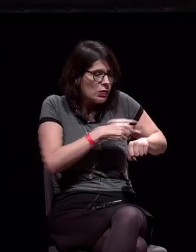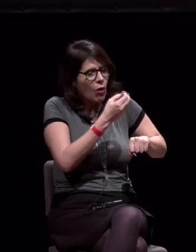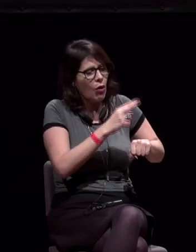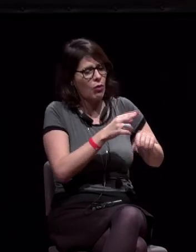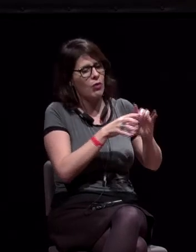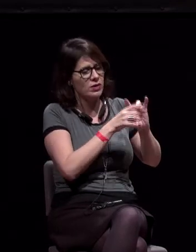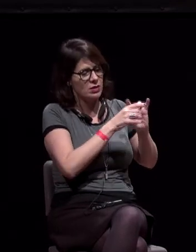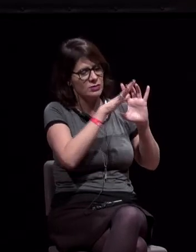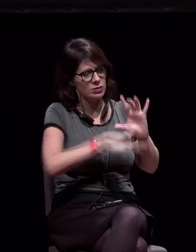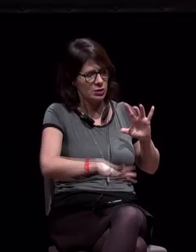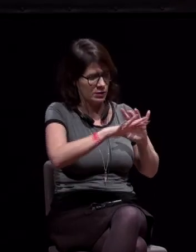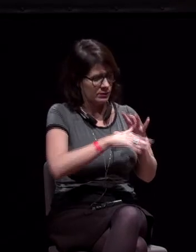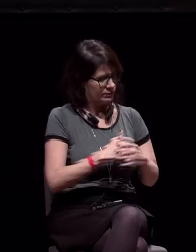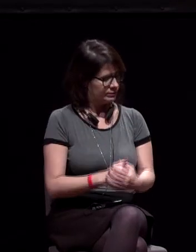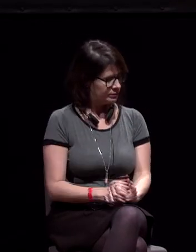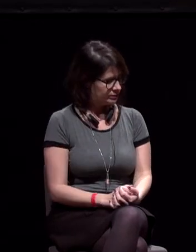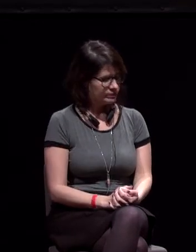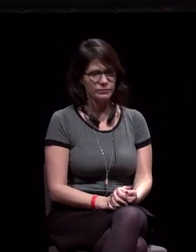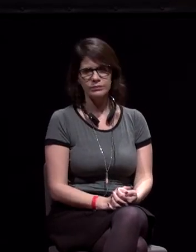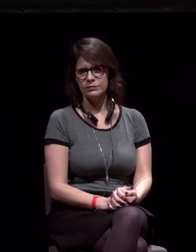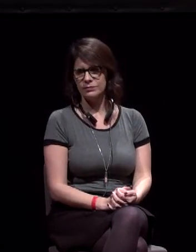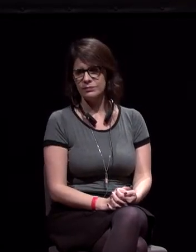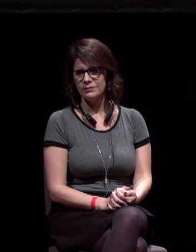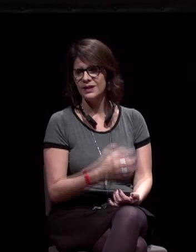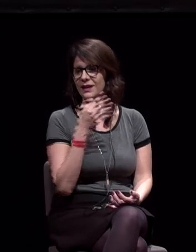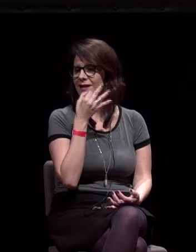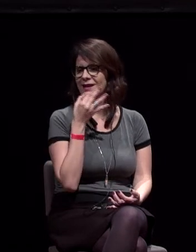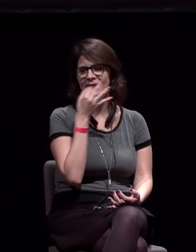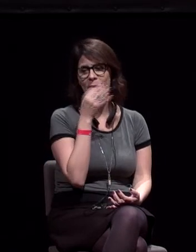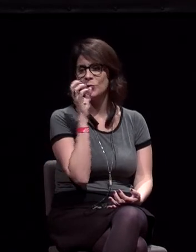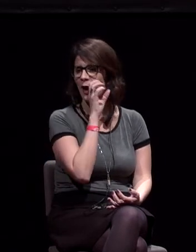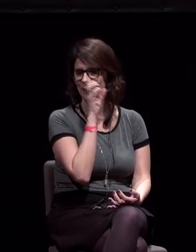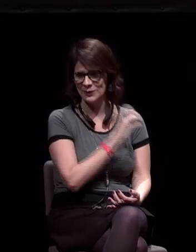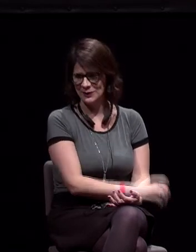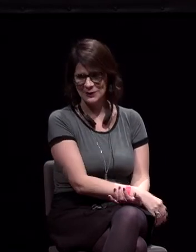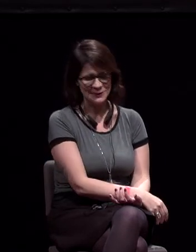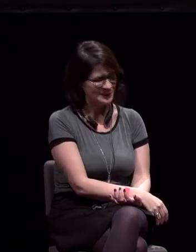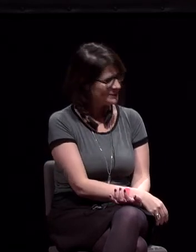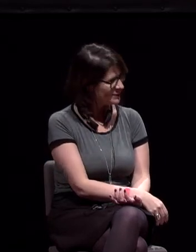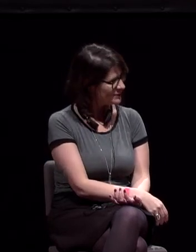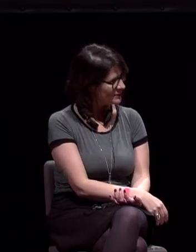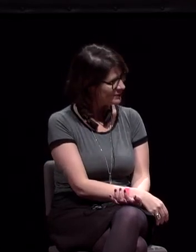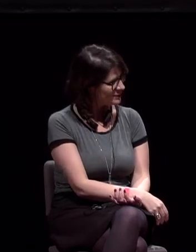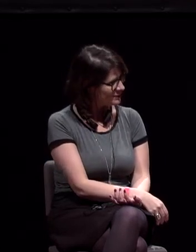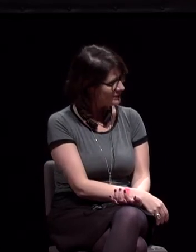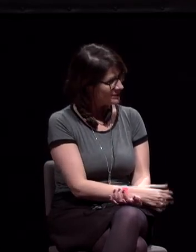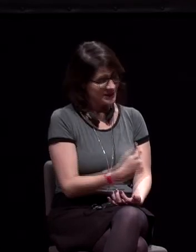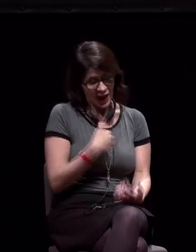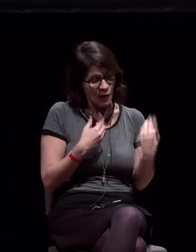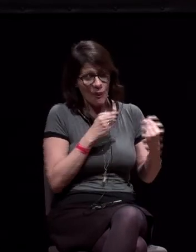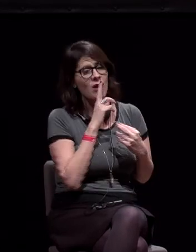A mí que me hagas hablar de América Latina me pone muy nerviosa, porque desde luego no soy la persona más indicada para hacerlo